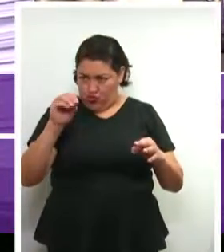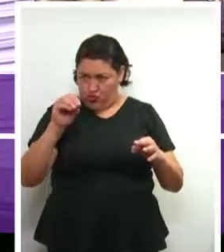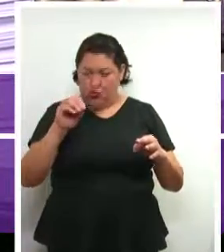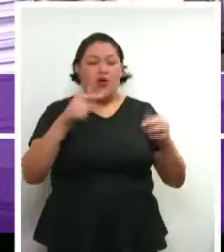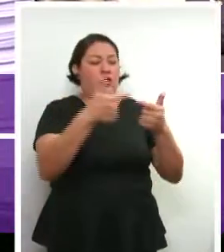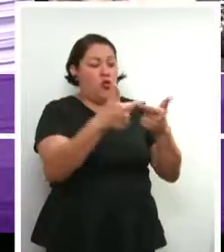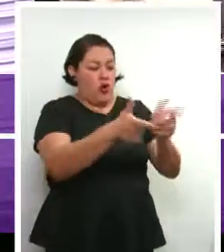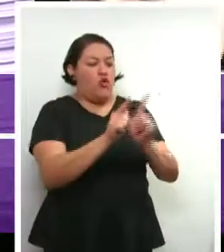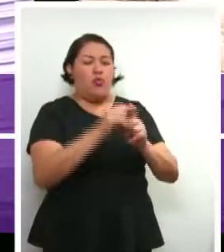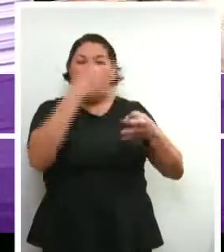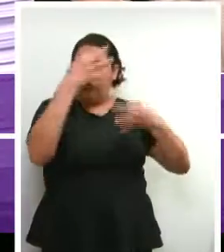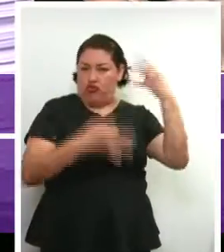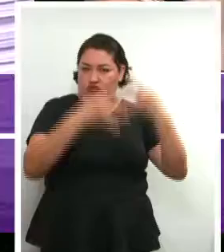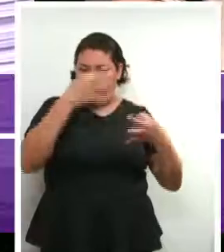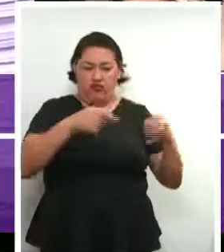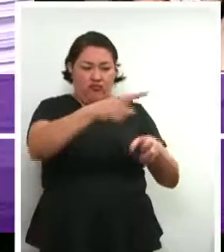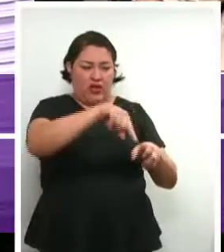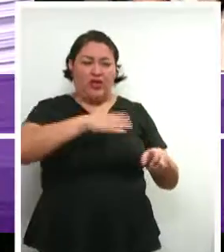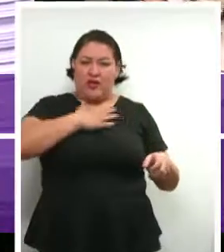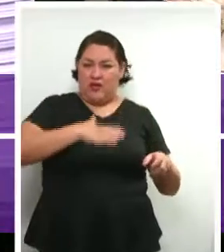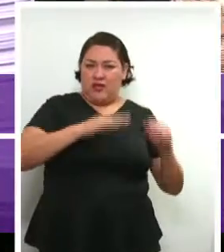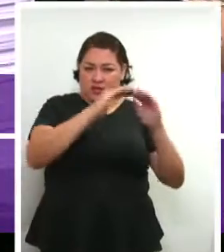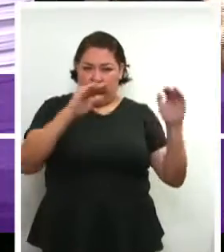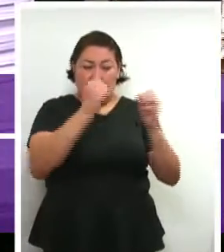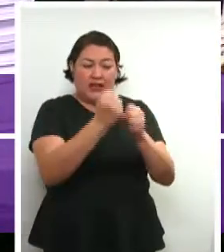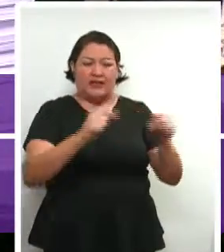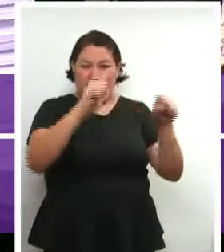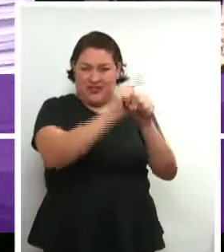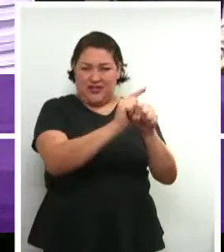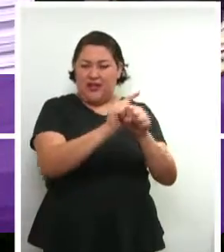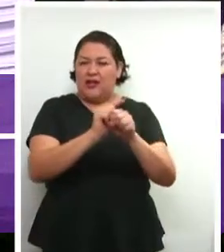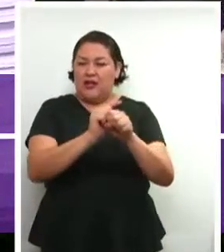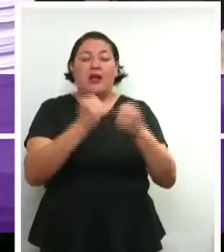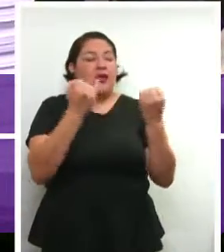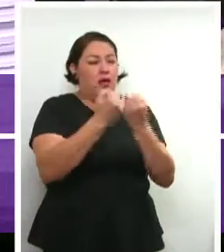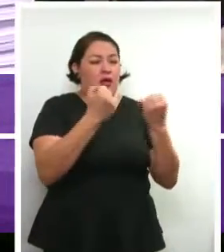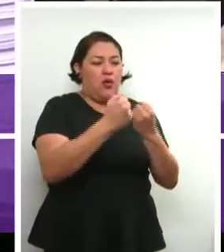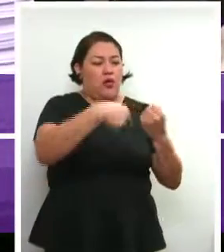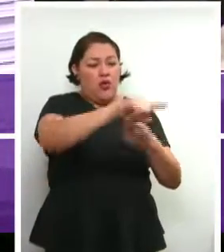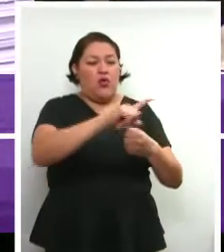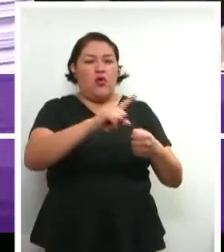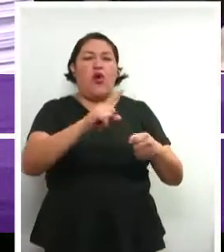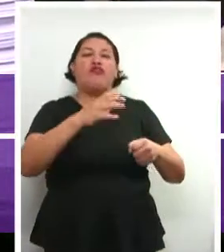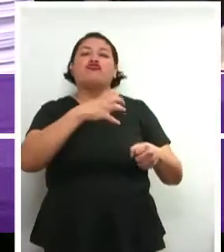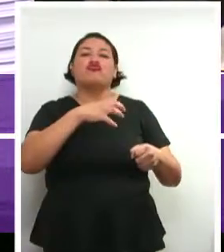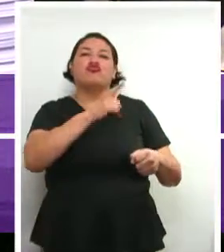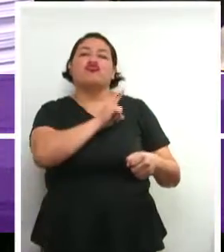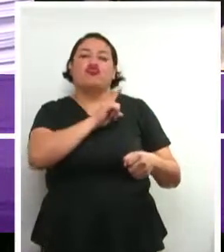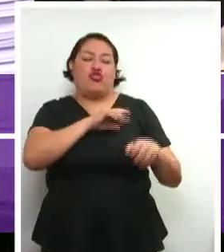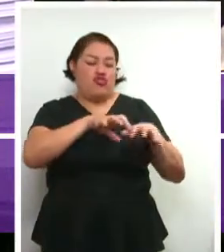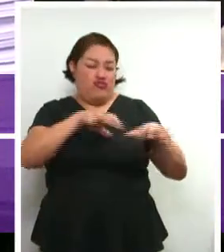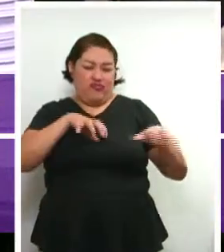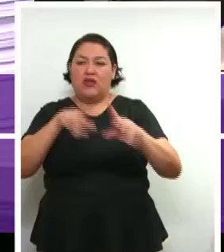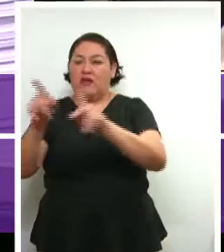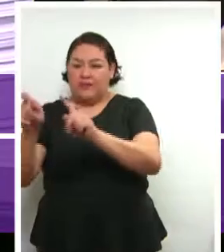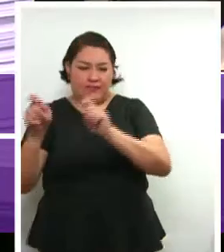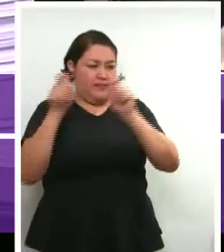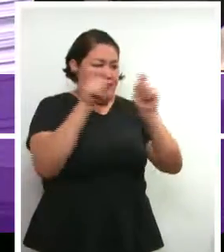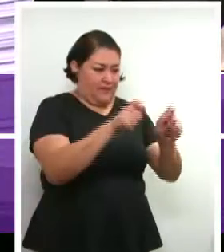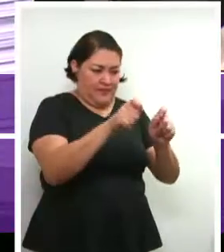Poder Judicial, Procuración de Justicia, Seguridad Ciudadana y organismos constitucionales autónomos.